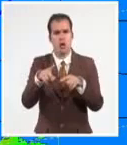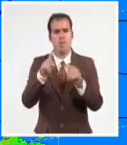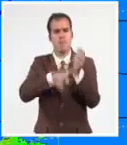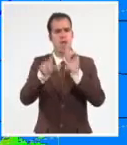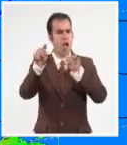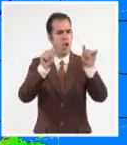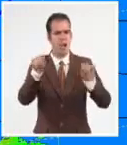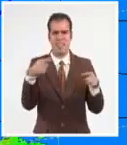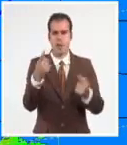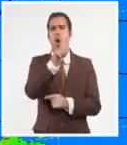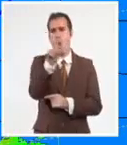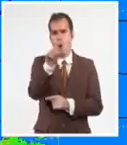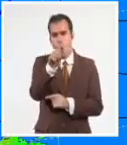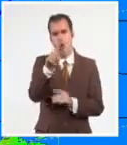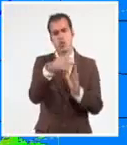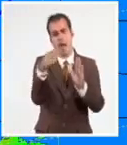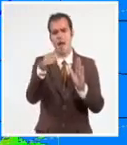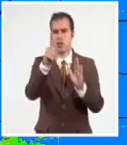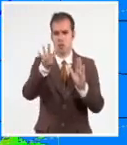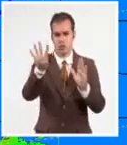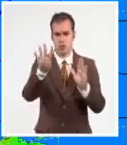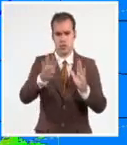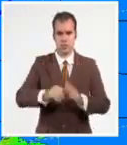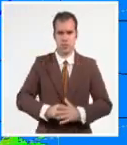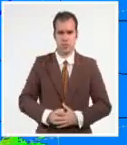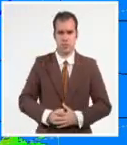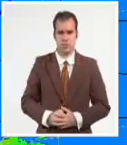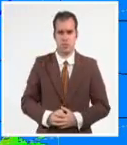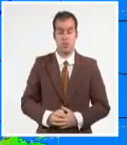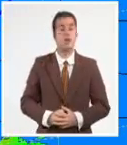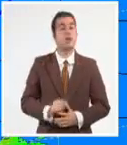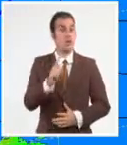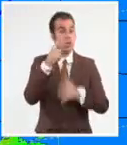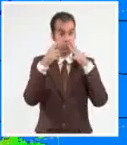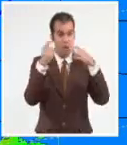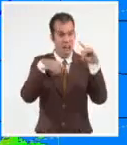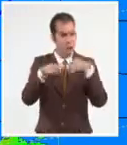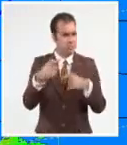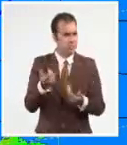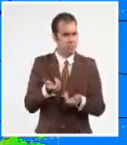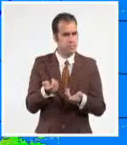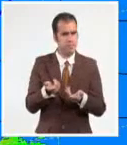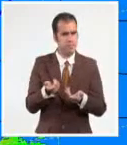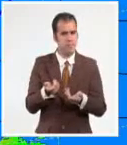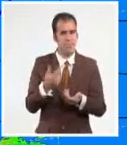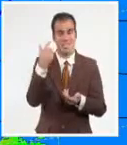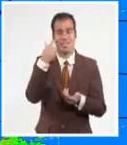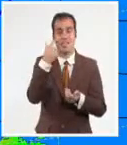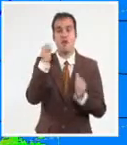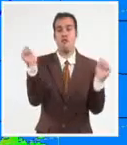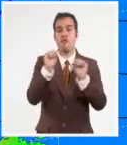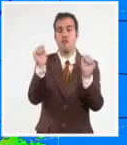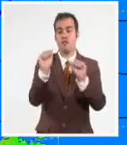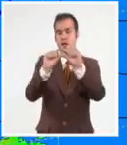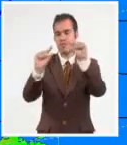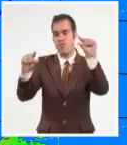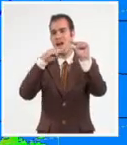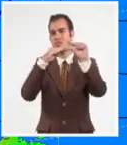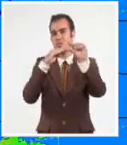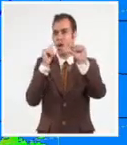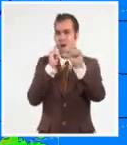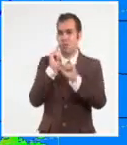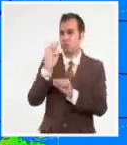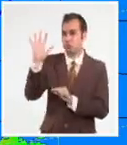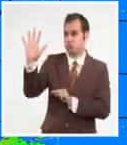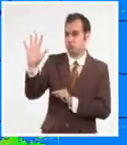entre 11 y 14 grados. Y lo más interesante ahora en el tiempo resulta este frente frío que se encuentra en el noroeste del